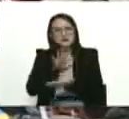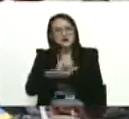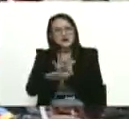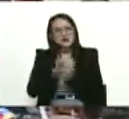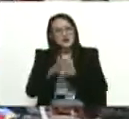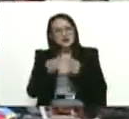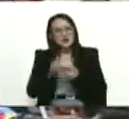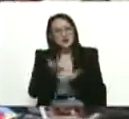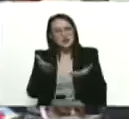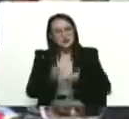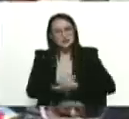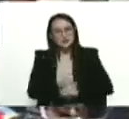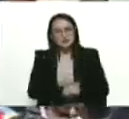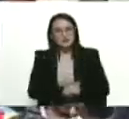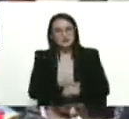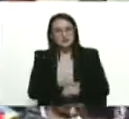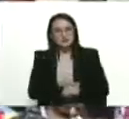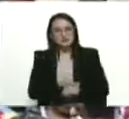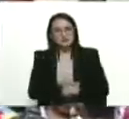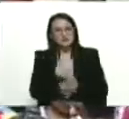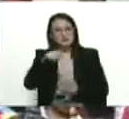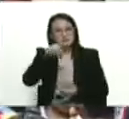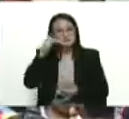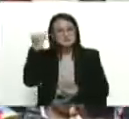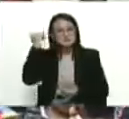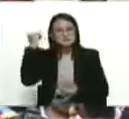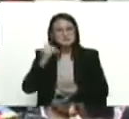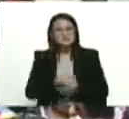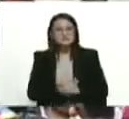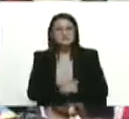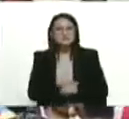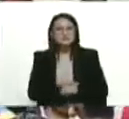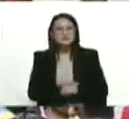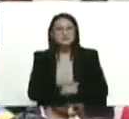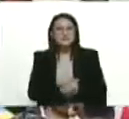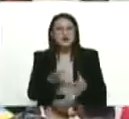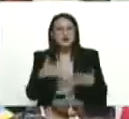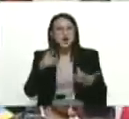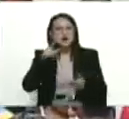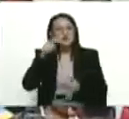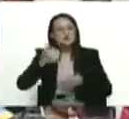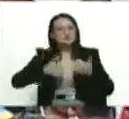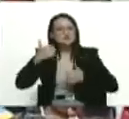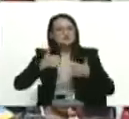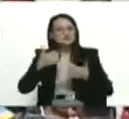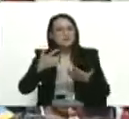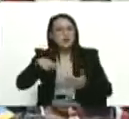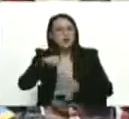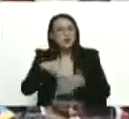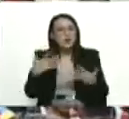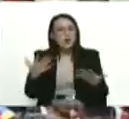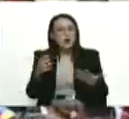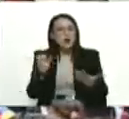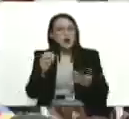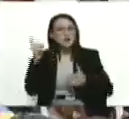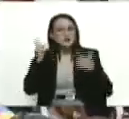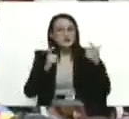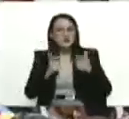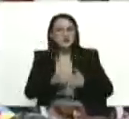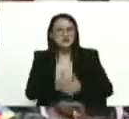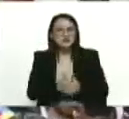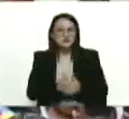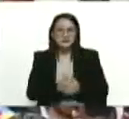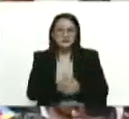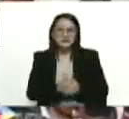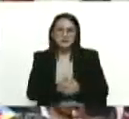todos nosotros. Imagínense ustedes a ellos, ¿cuál es su oferta? Vamos a acabar con el chavismo. Ellos van a acabar con el